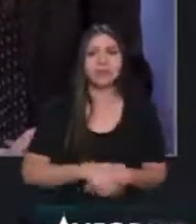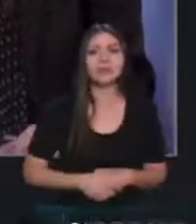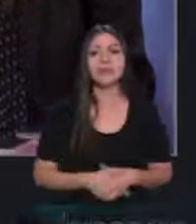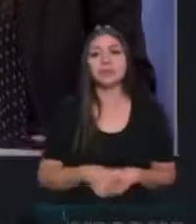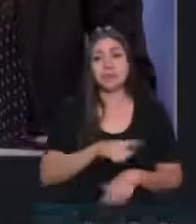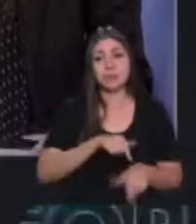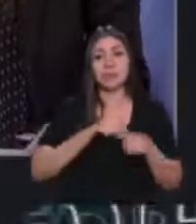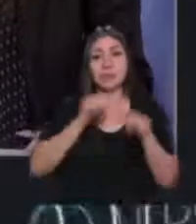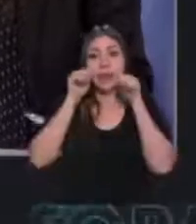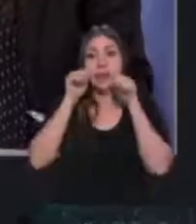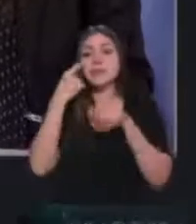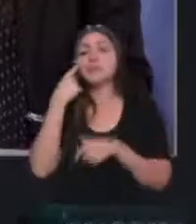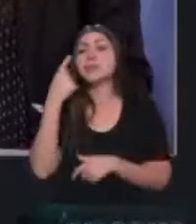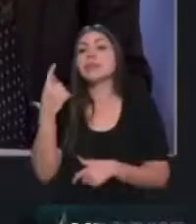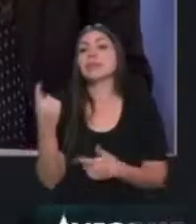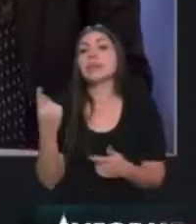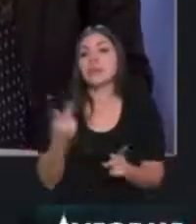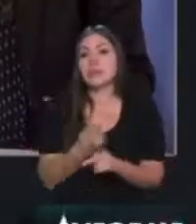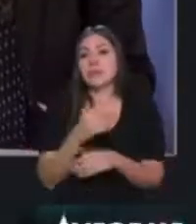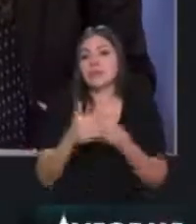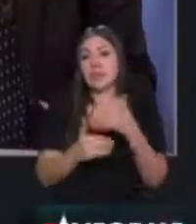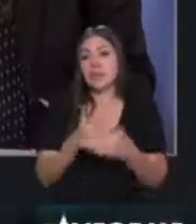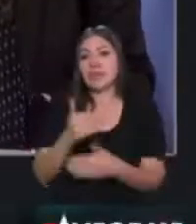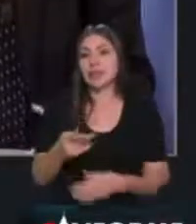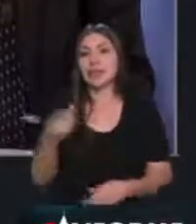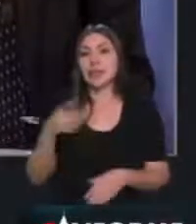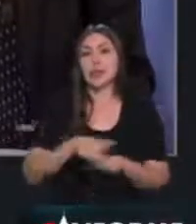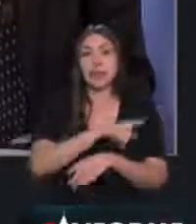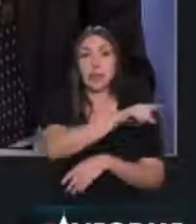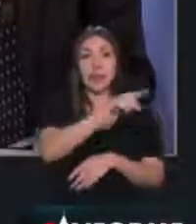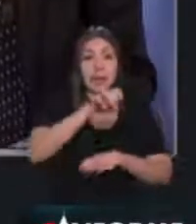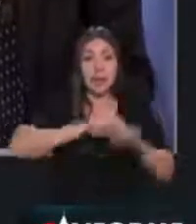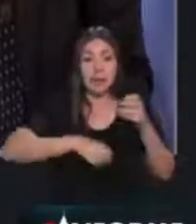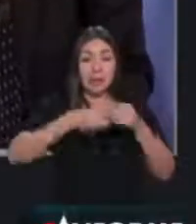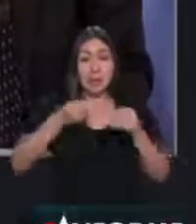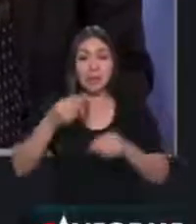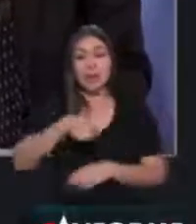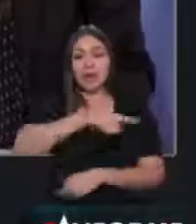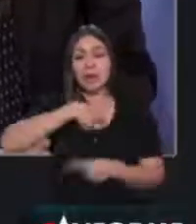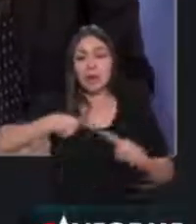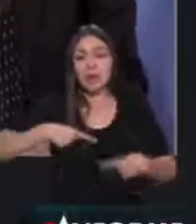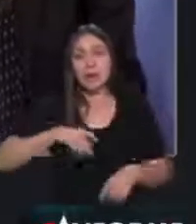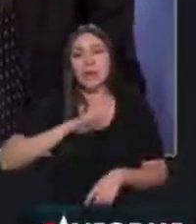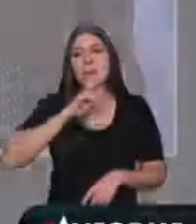a estar pendientes a ver qué sucede, porque sí pierden mucho, pero ganamos nosotros acá, los ciudadanos. Un abrazo. Así es. Bye.